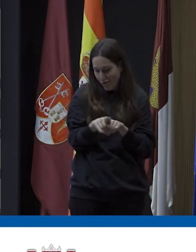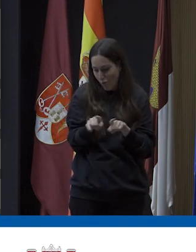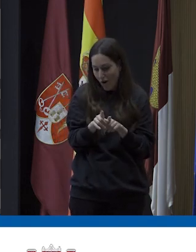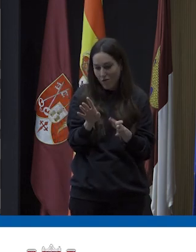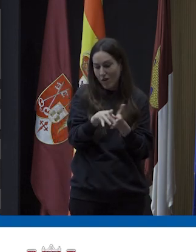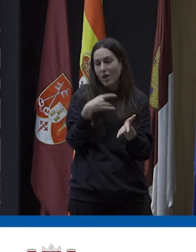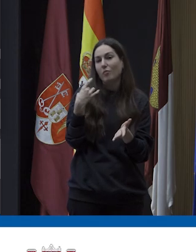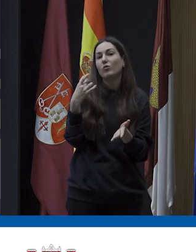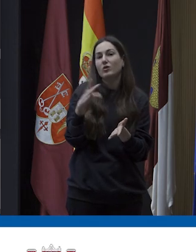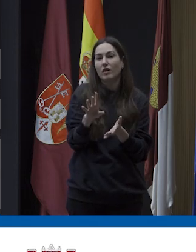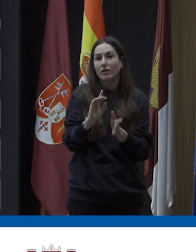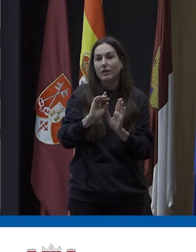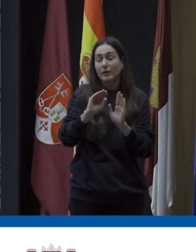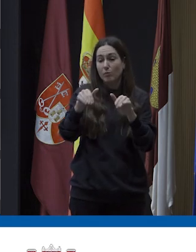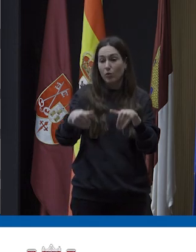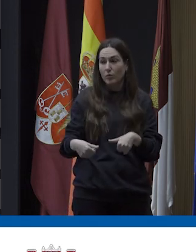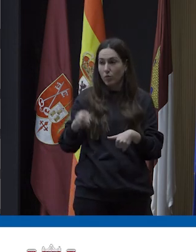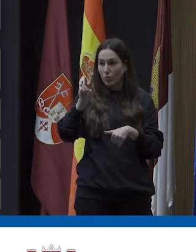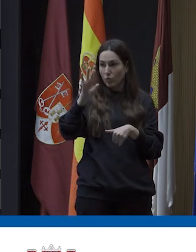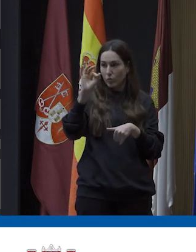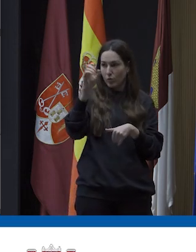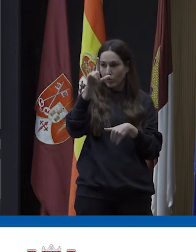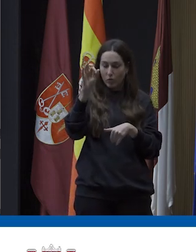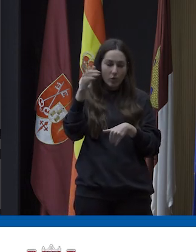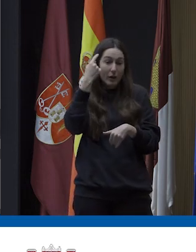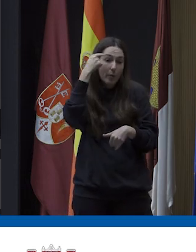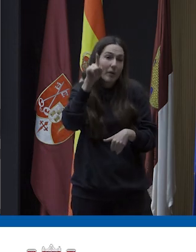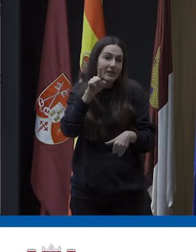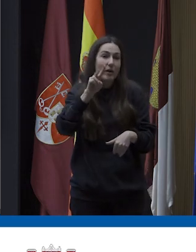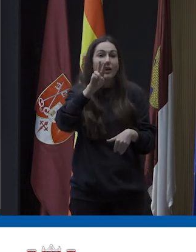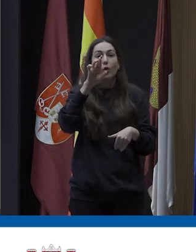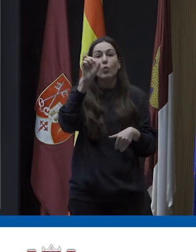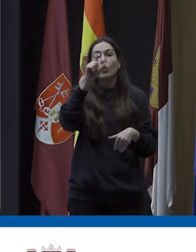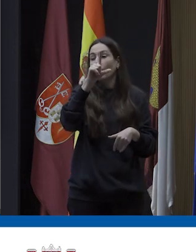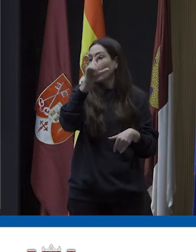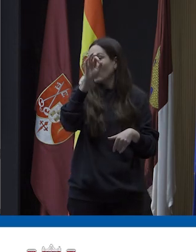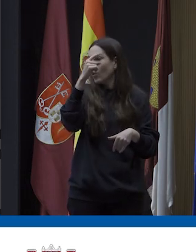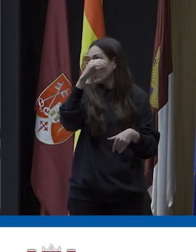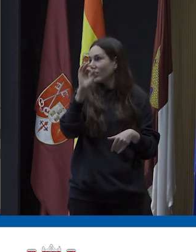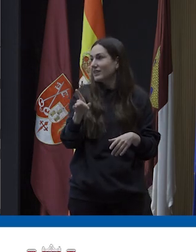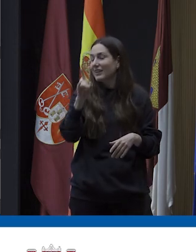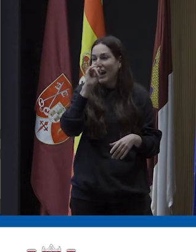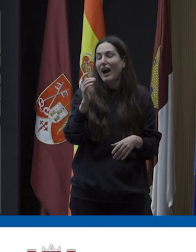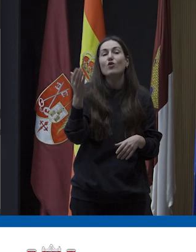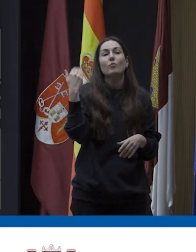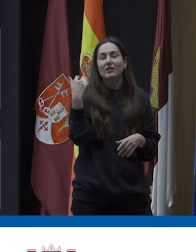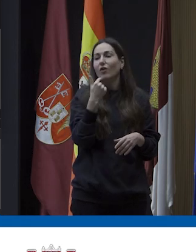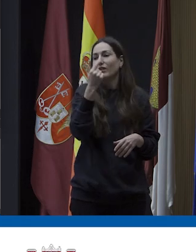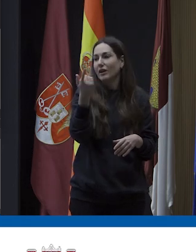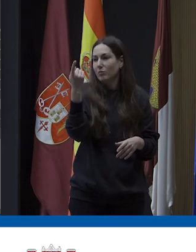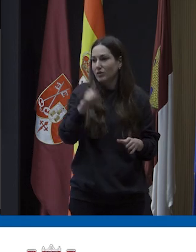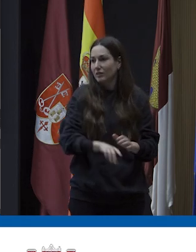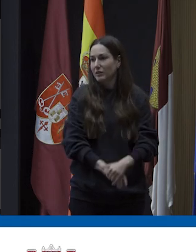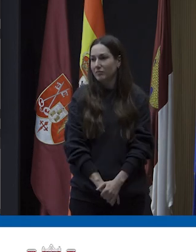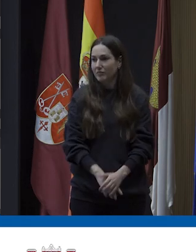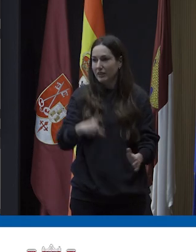cual volvió a la urología nuevamente. Pero fue un... Tú sabes muy bien. Hablamos del año pasado. De Forman. Este fue importante.